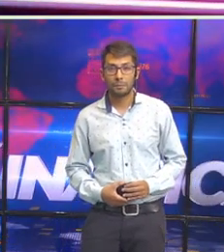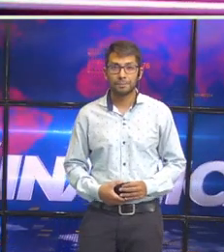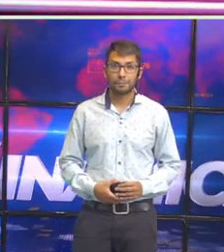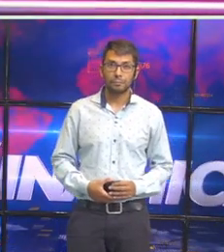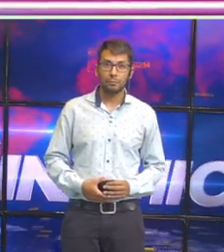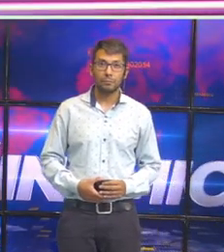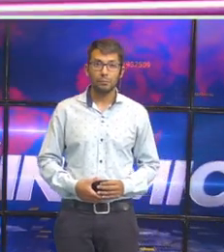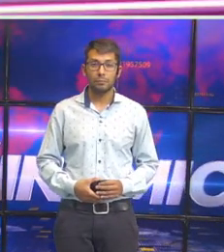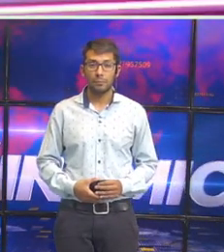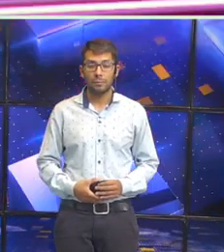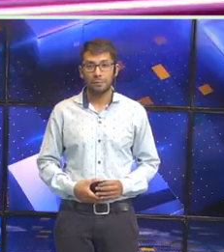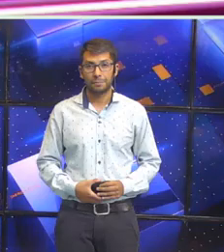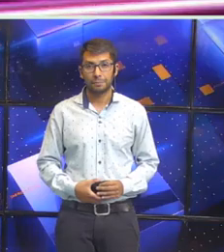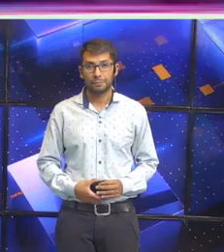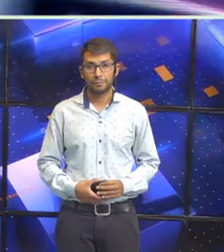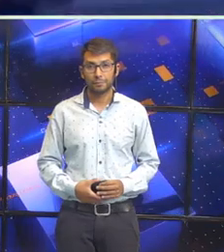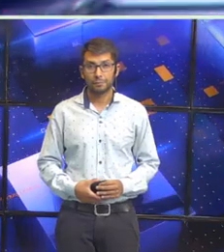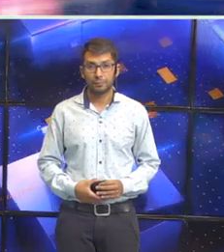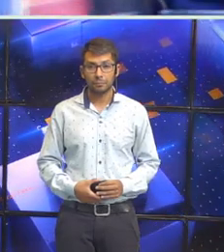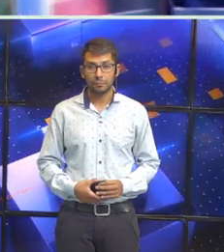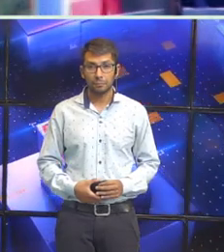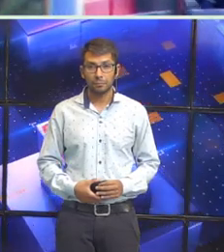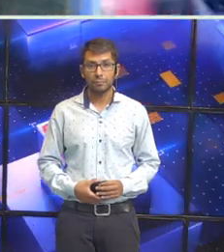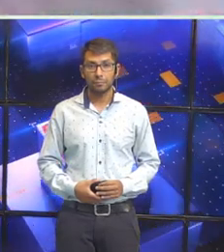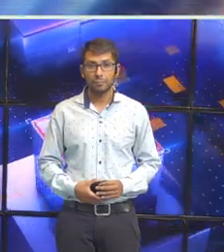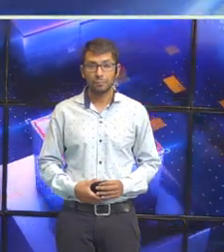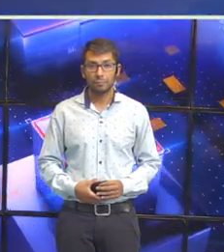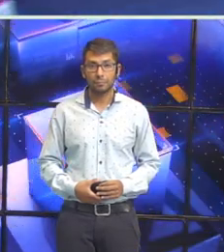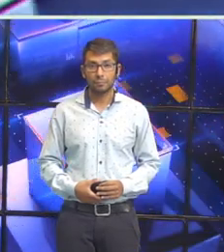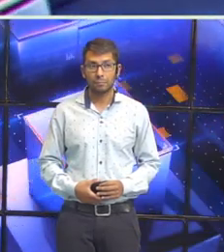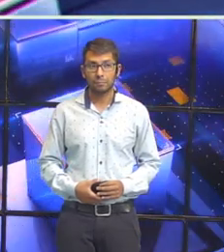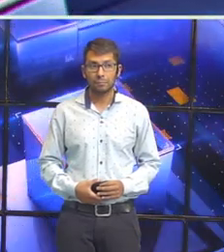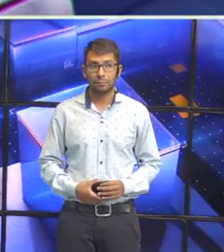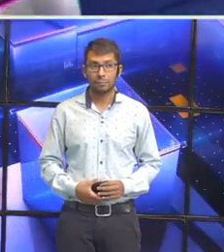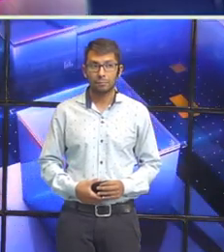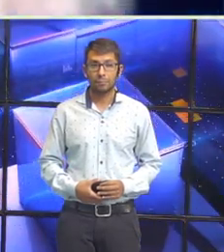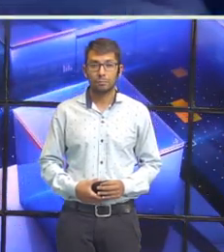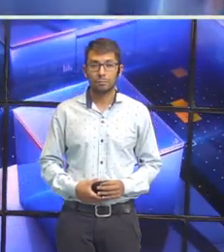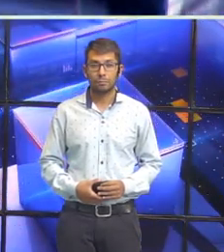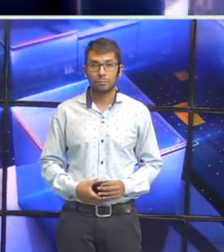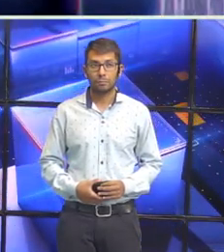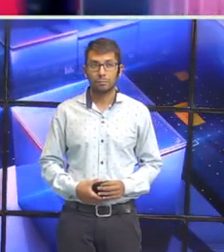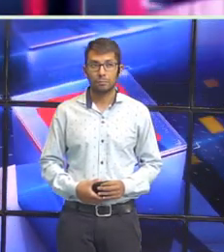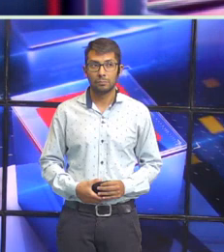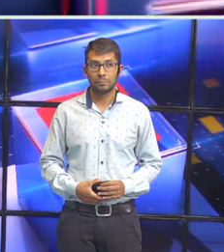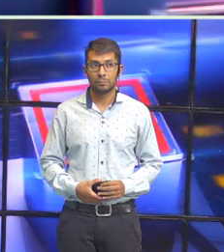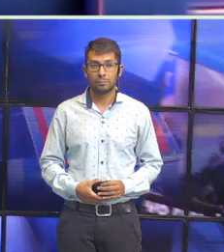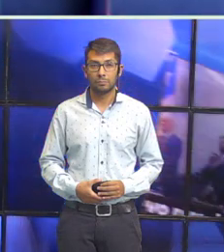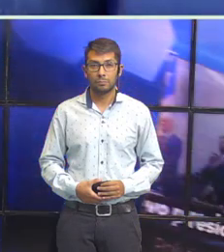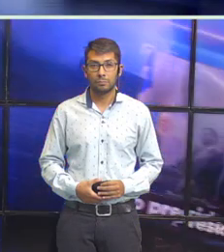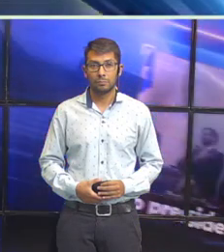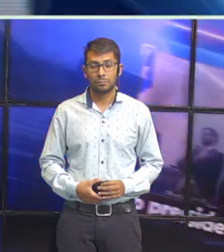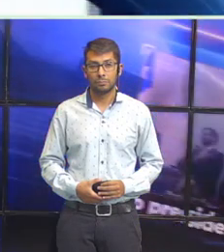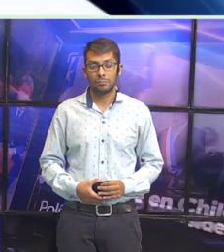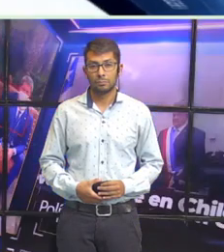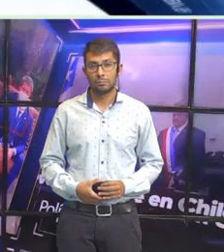se va a dar con con las más con las micro con las microempresas no O sea que de alguna manera este Bueno